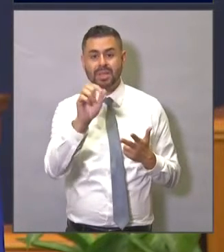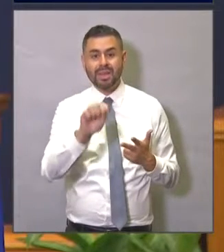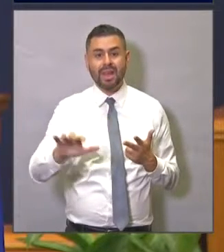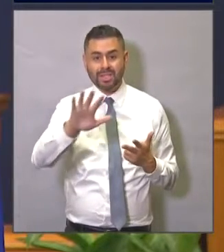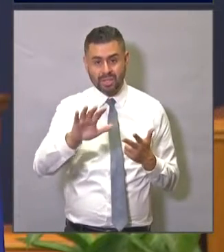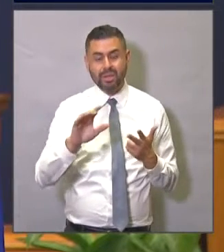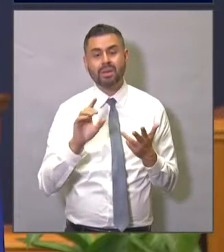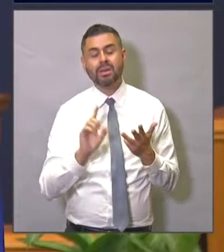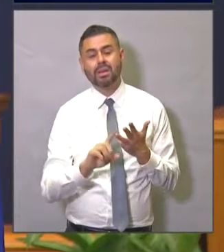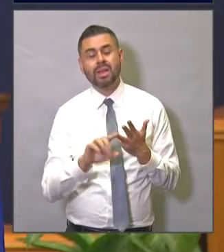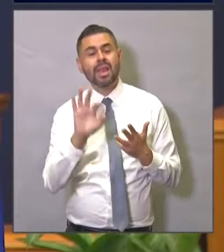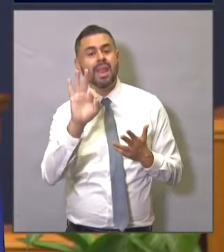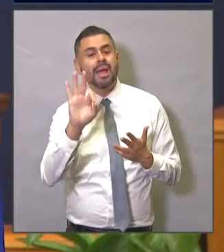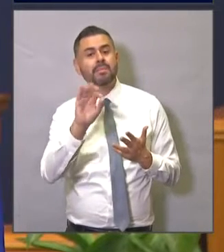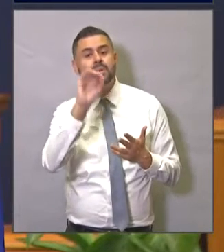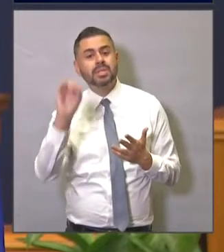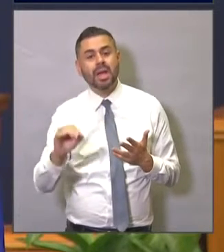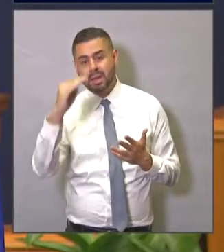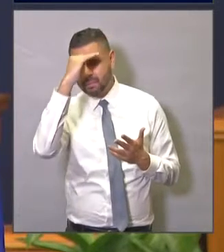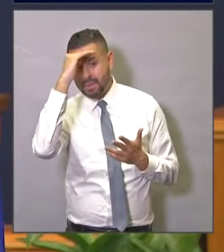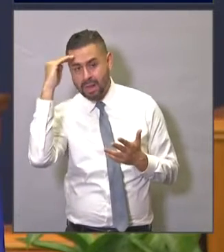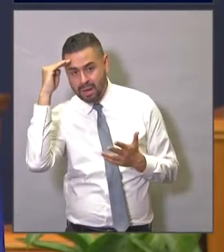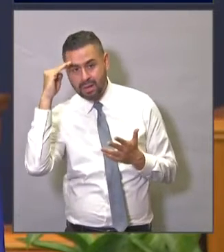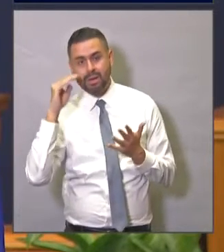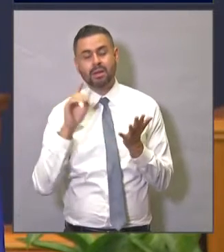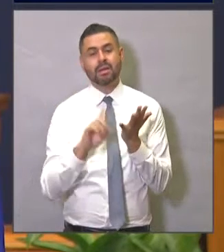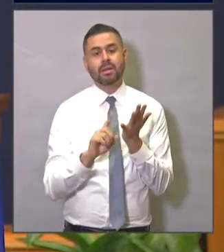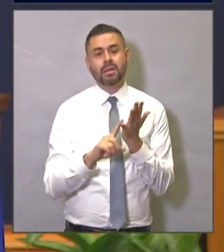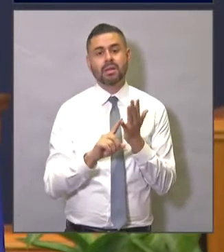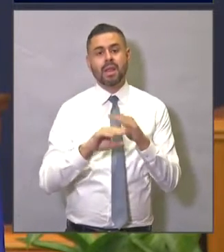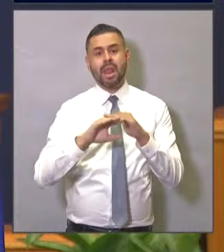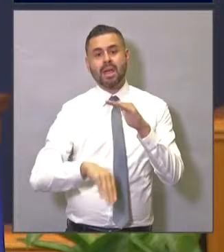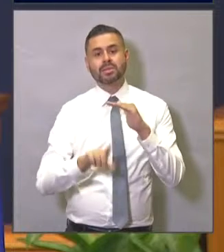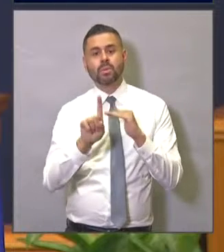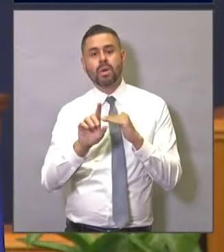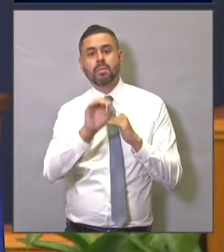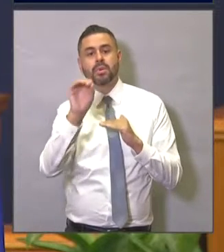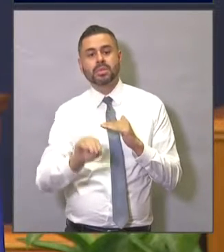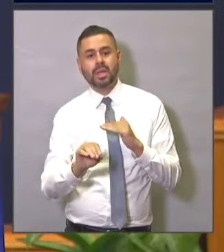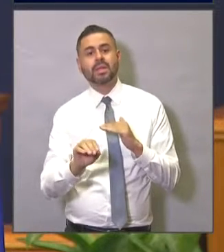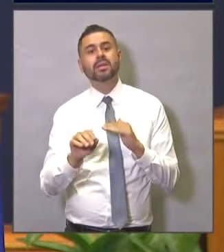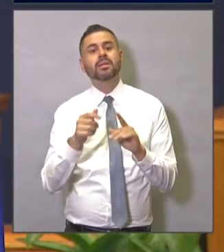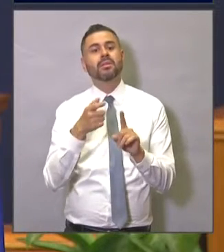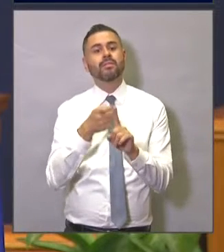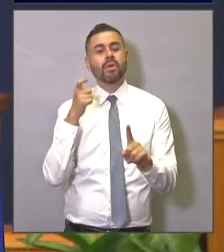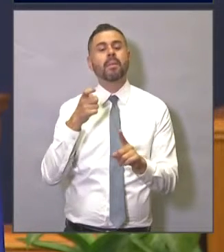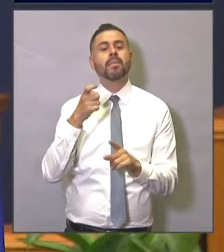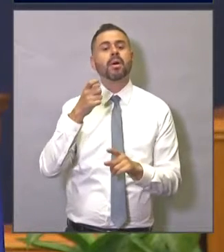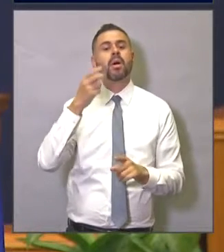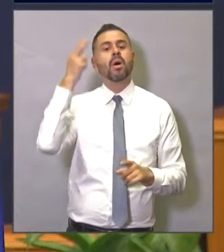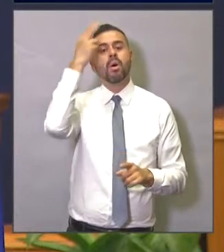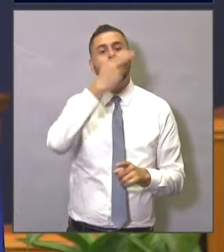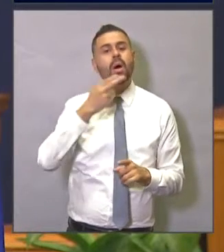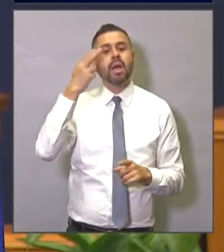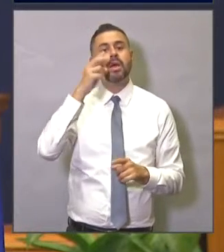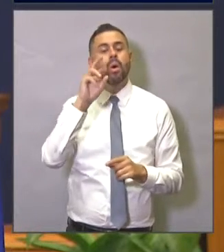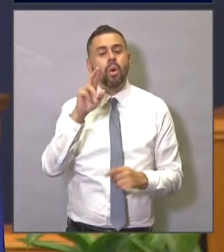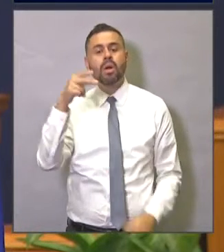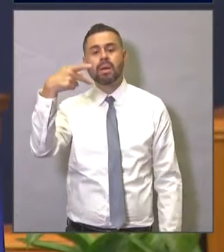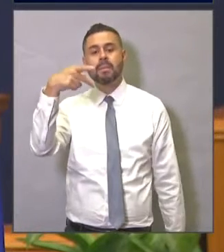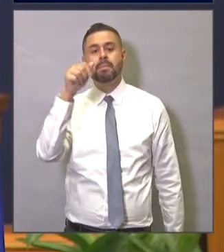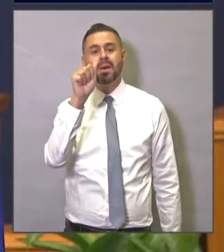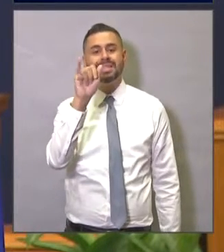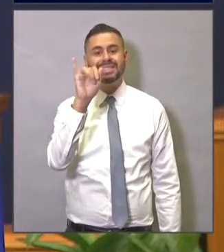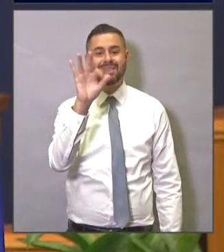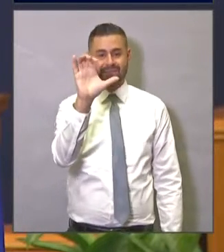asiáticos, 9% son afroamericanos, menos de 1% son nativos de Hawái o de las islas del Pacífico